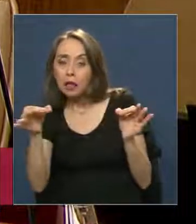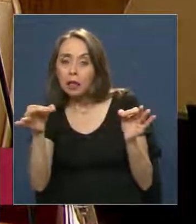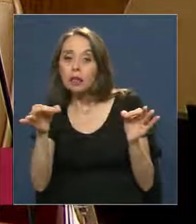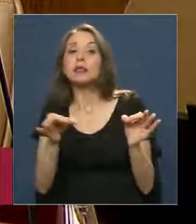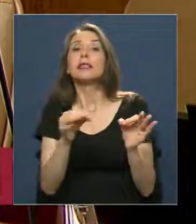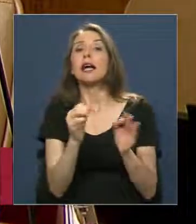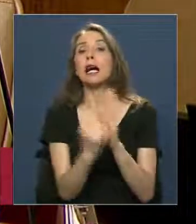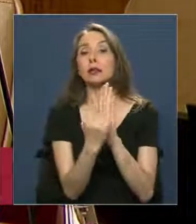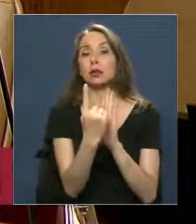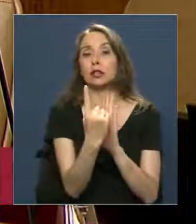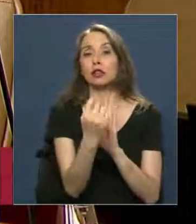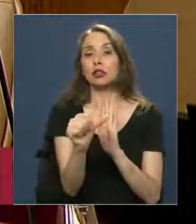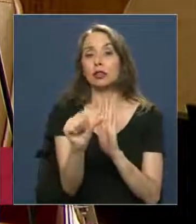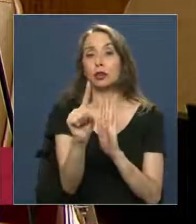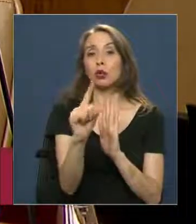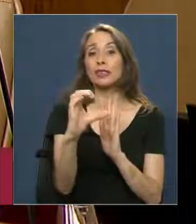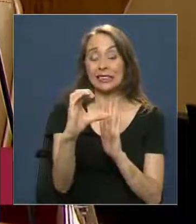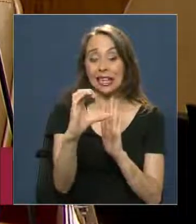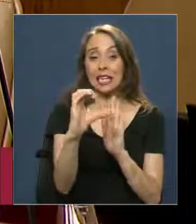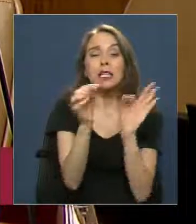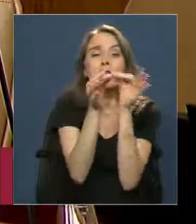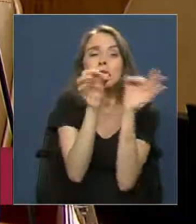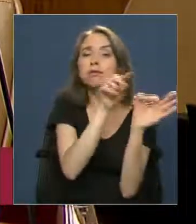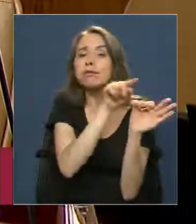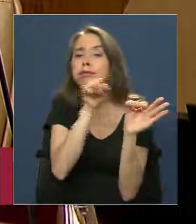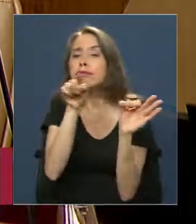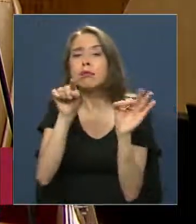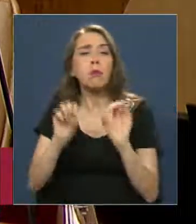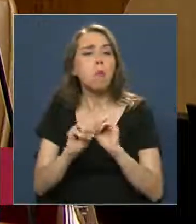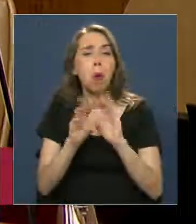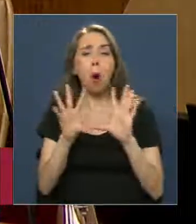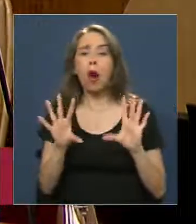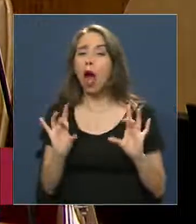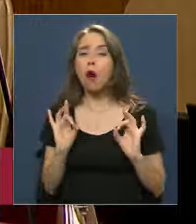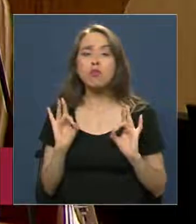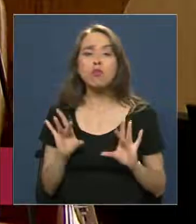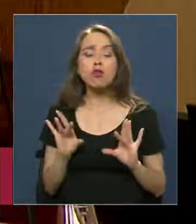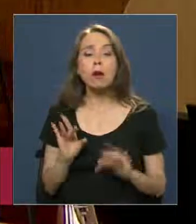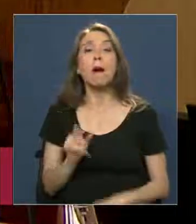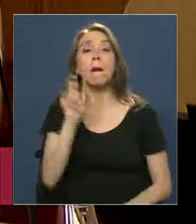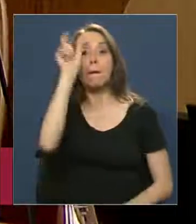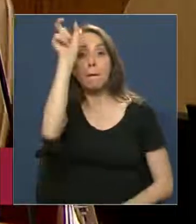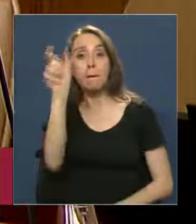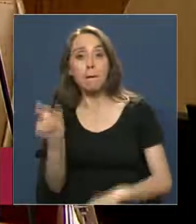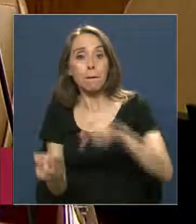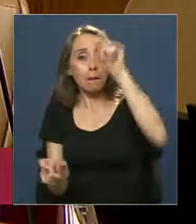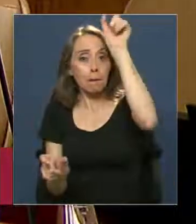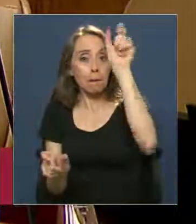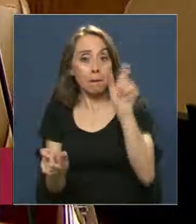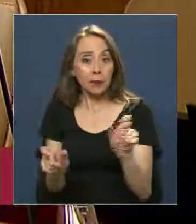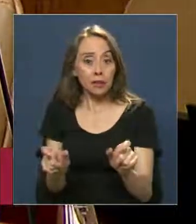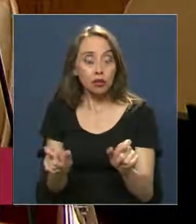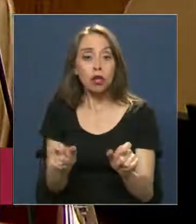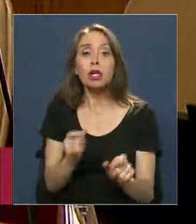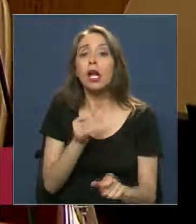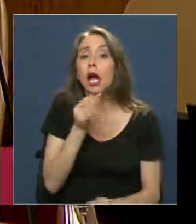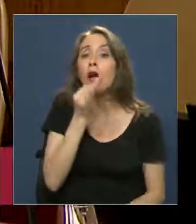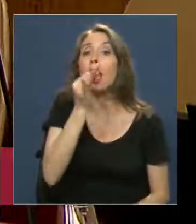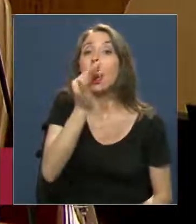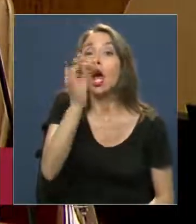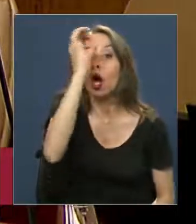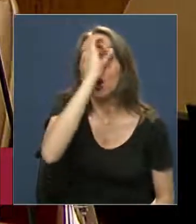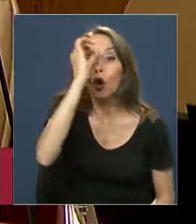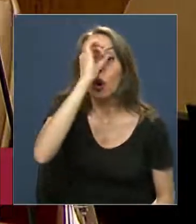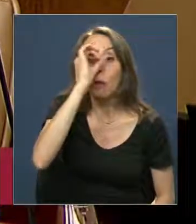del 161C, establece claramente que las personas que emitan opiniones en